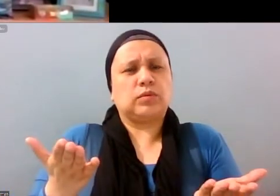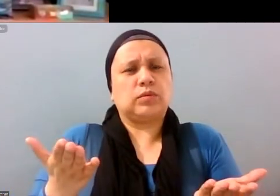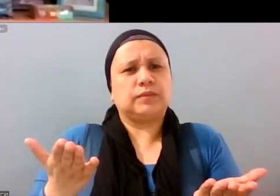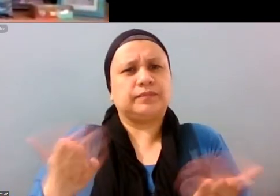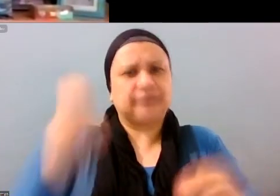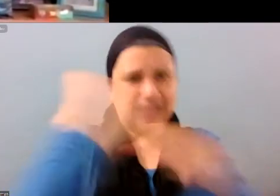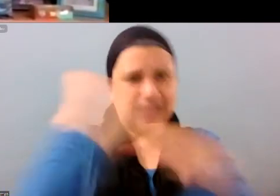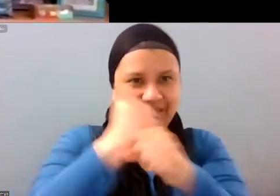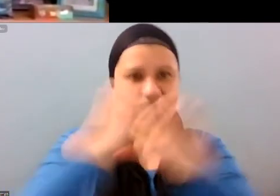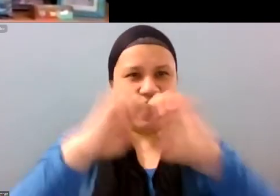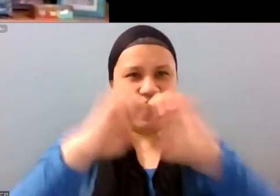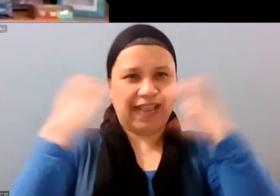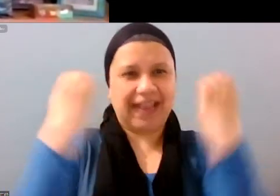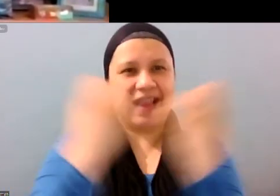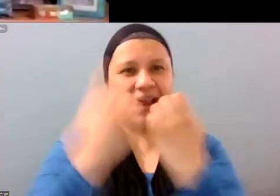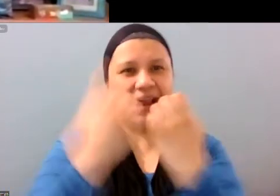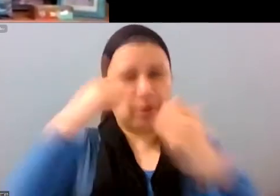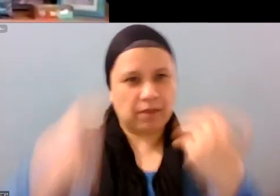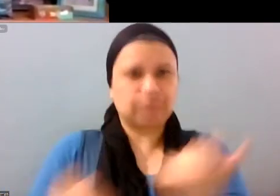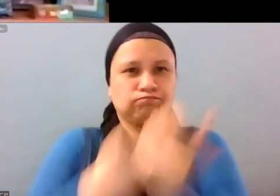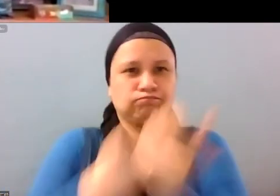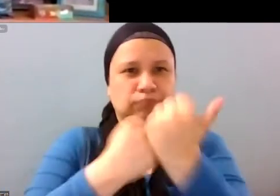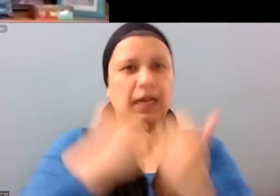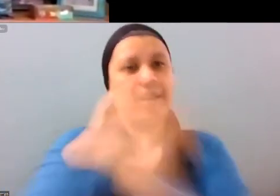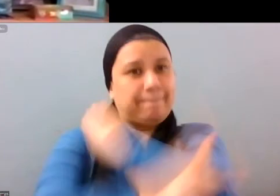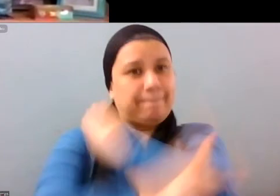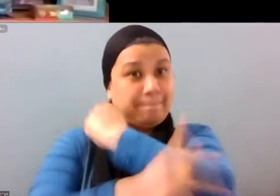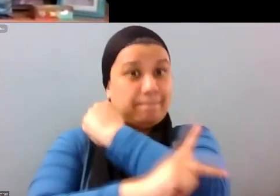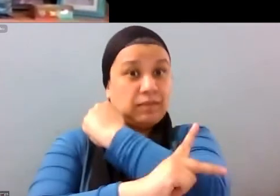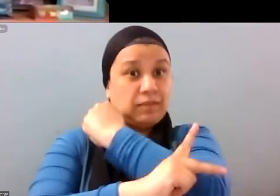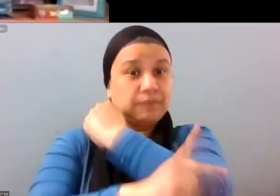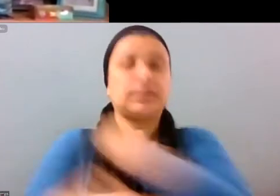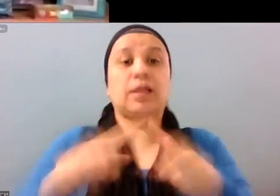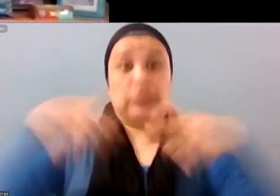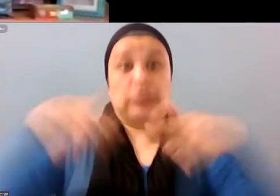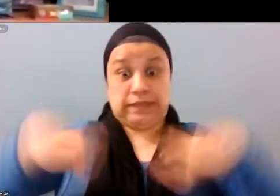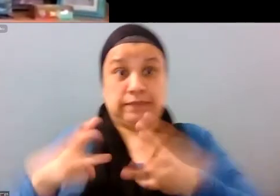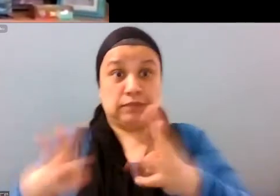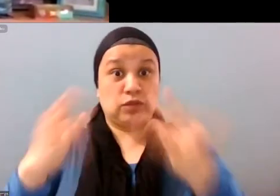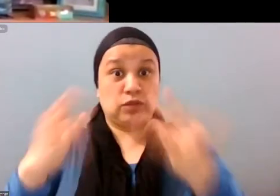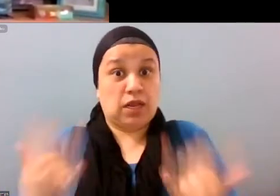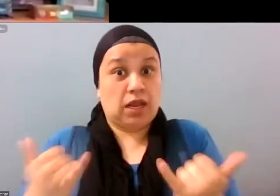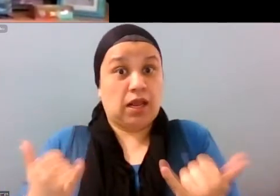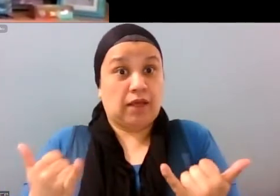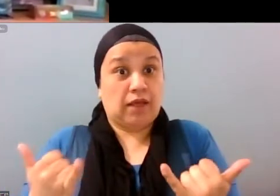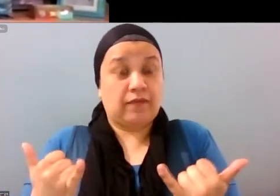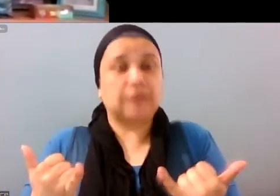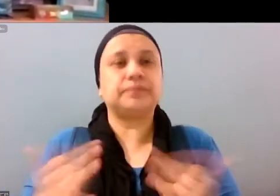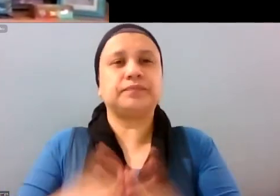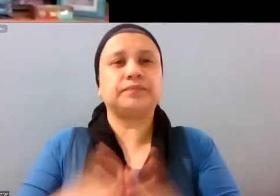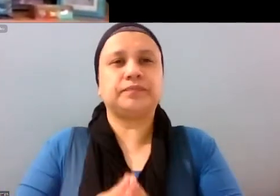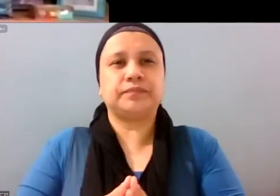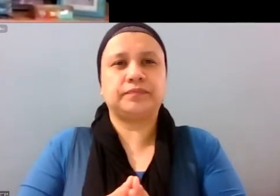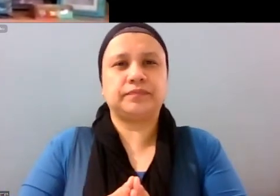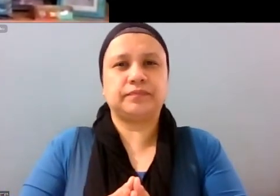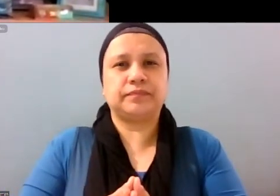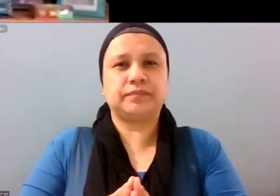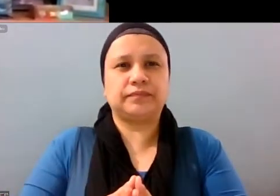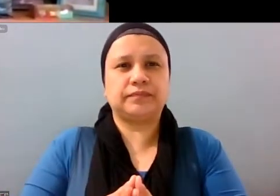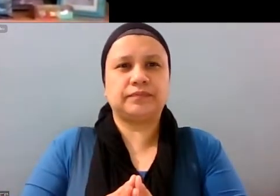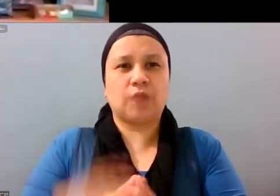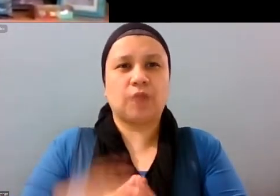equipo y aportar a nuestro país inicialmente la metodología que vamos a implementar va a ser vamos a trabajar en cuatro